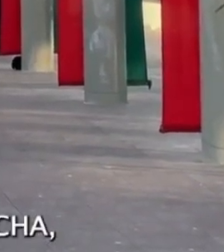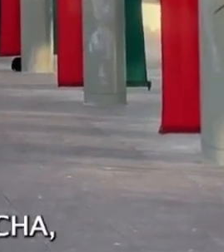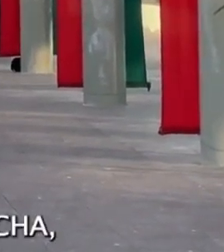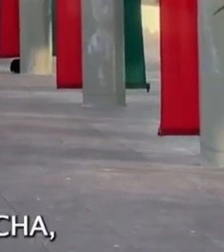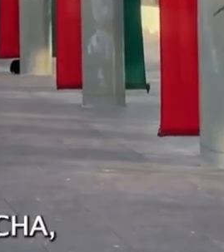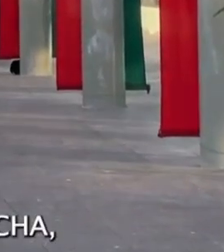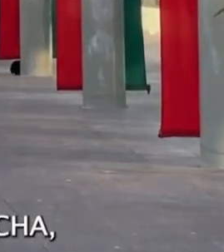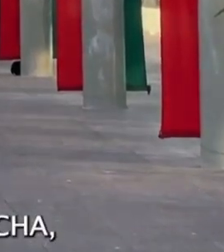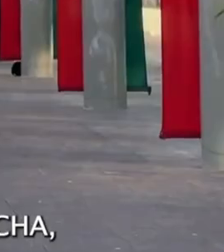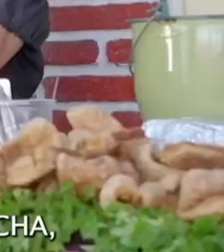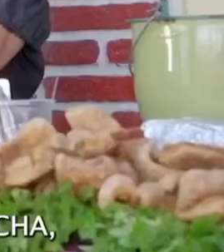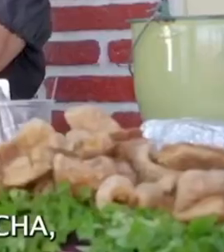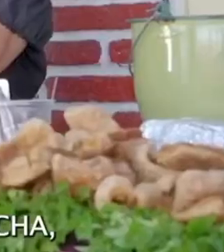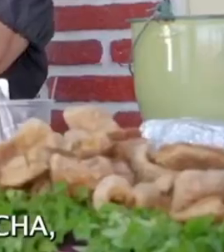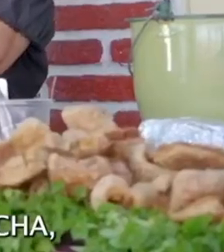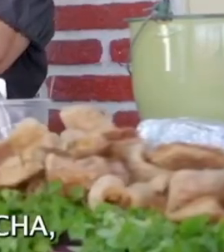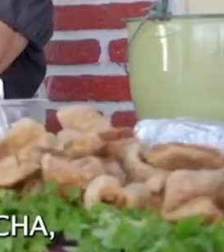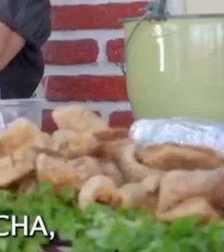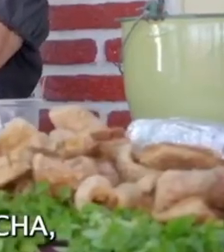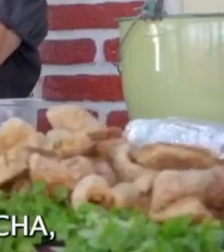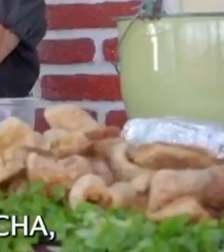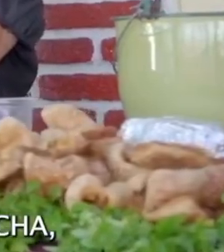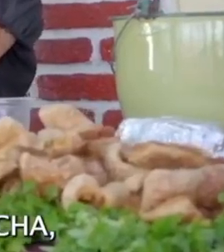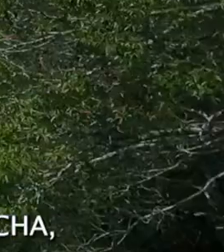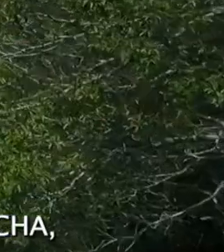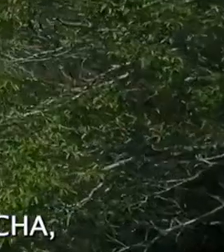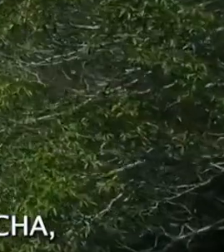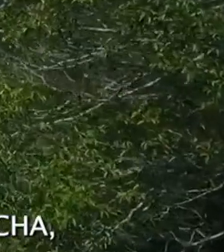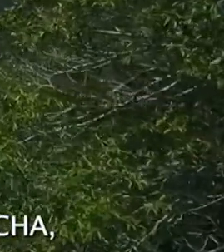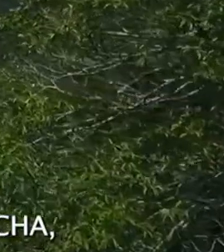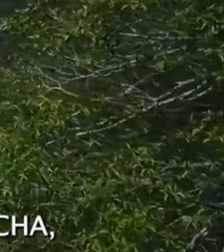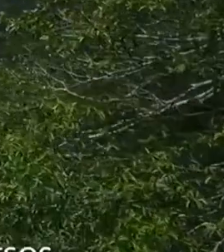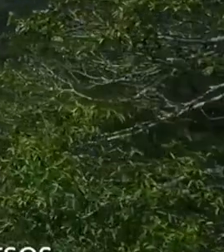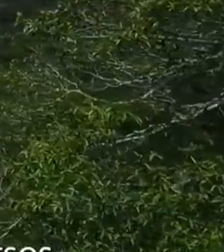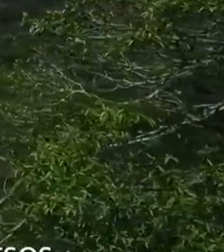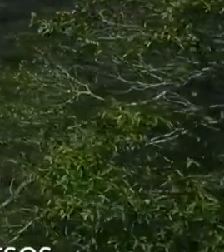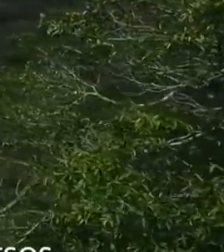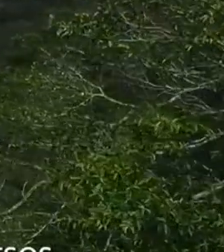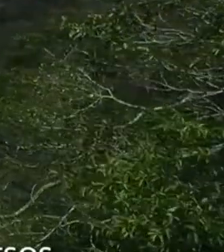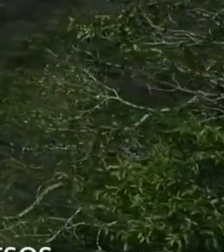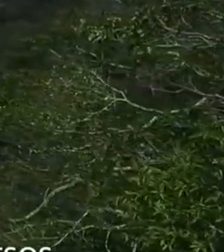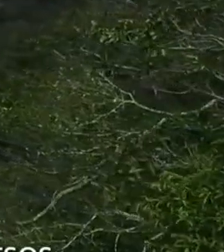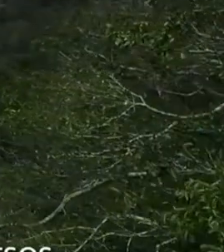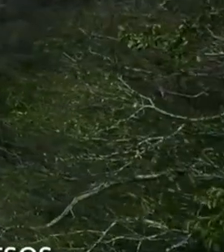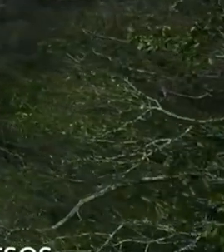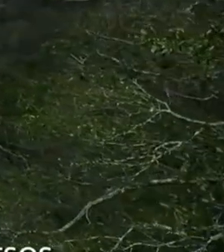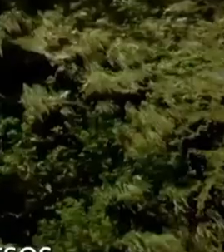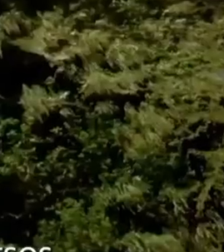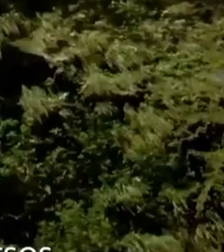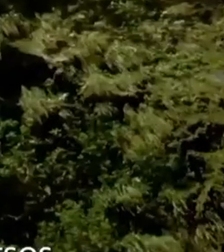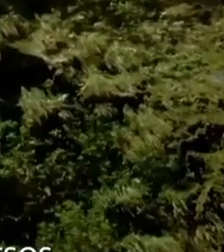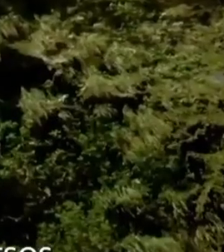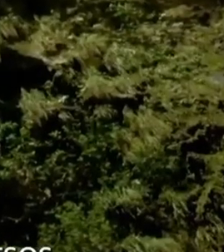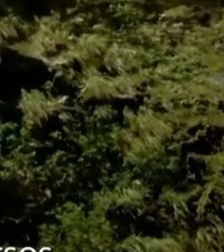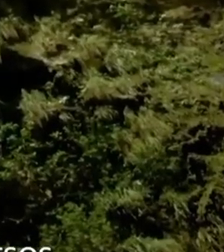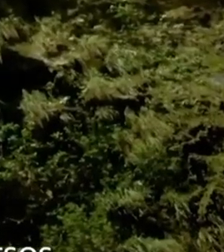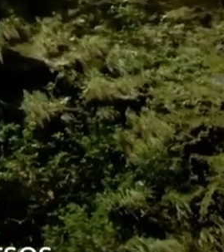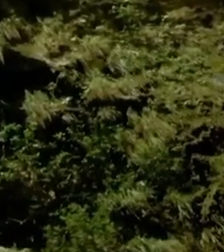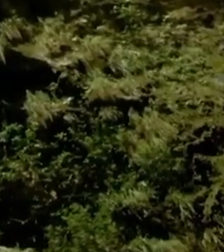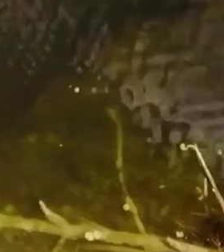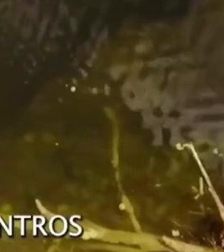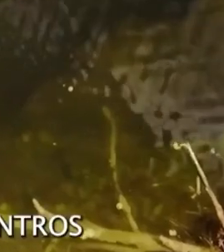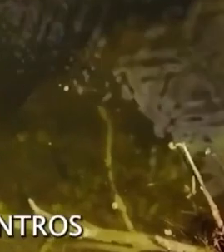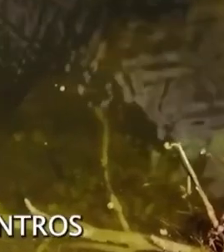4,178,341 turistas en el estado de enero a la fecha, dejando una derrama económica de 11,112 millones de